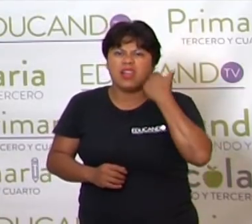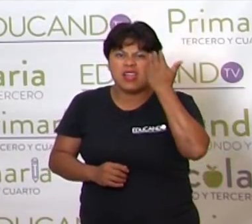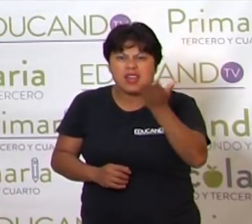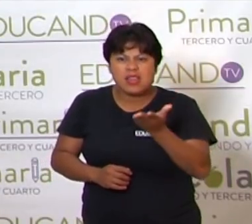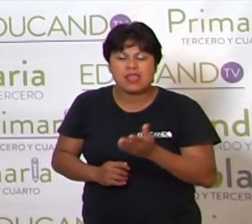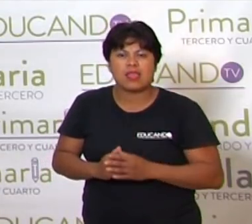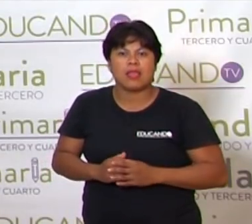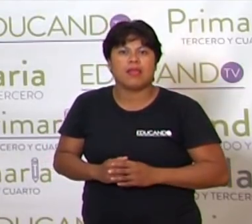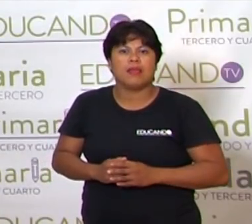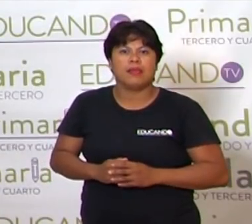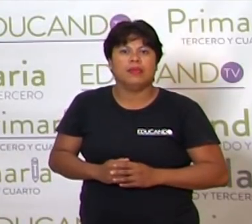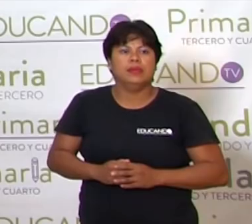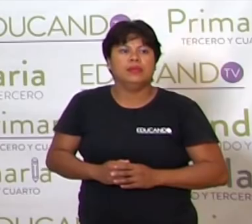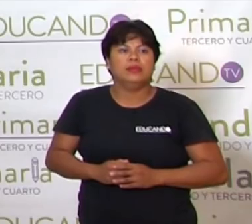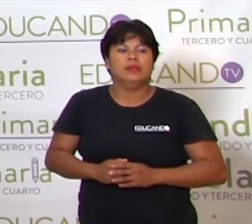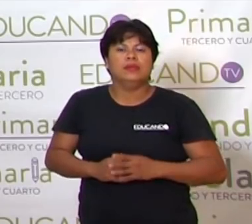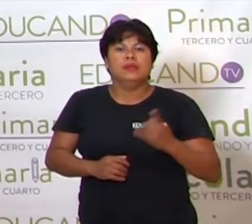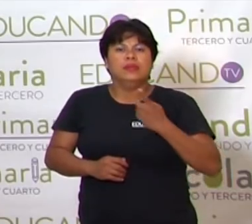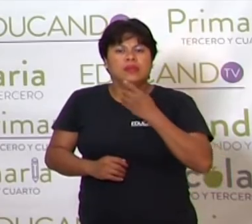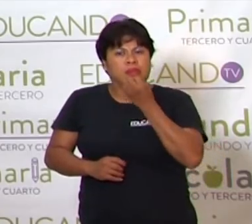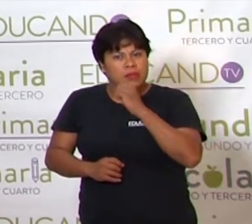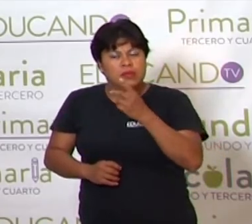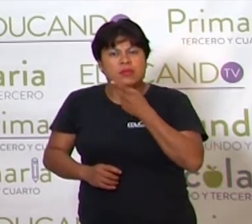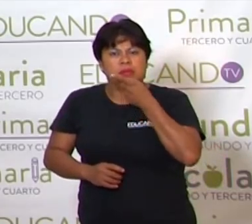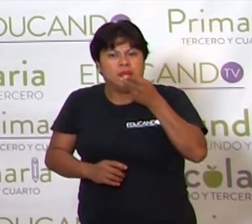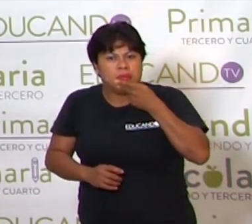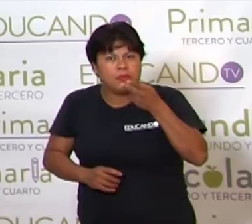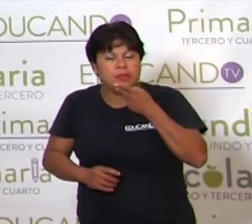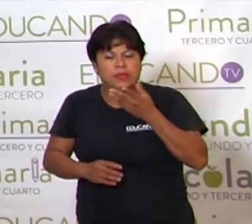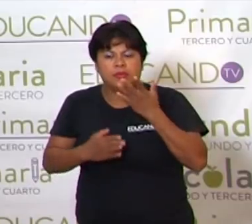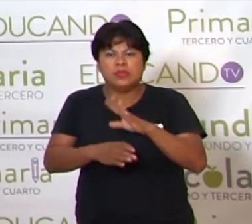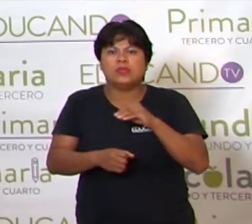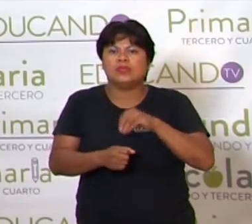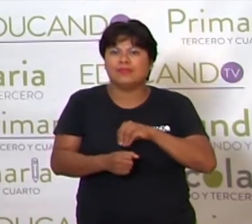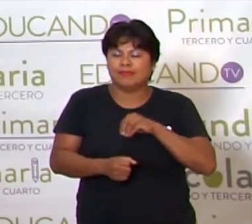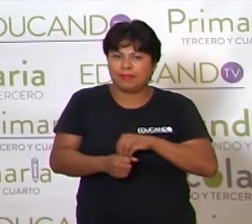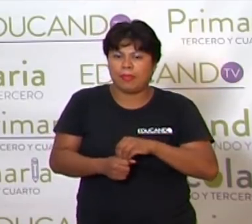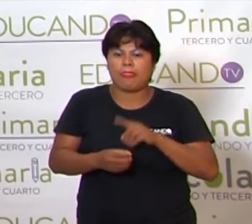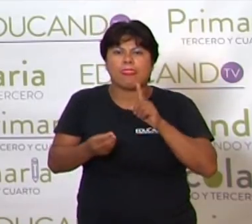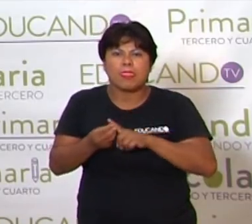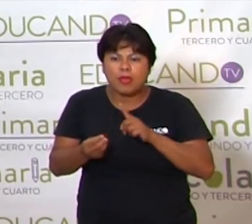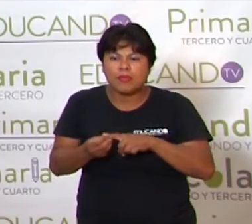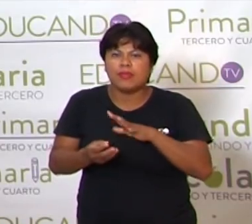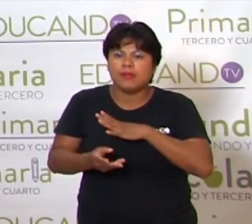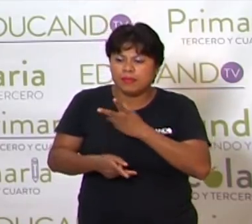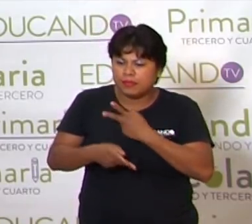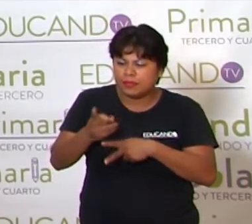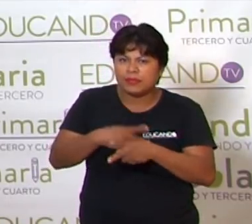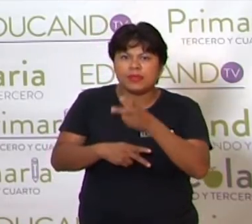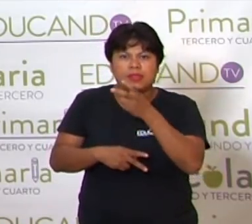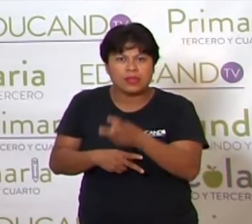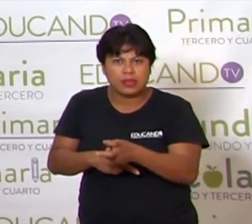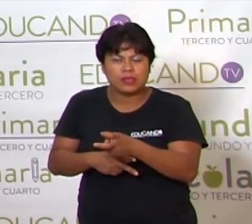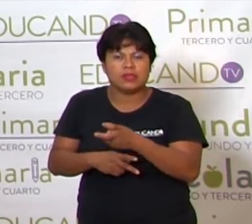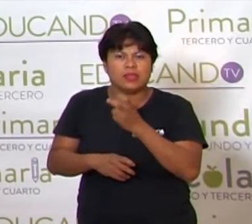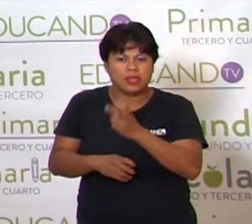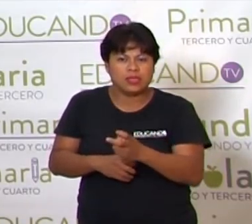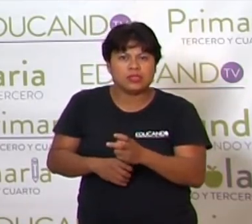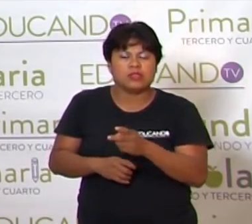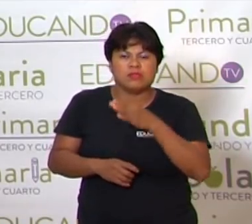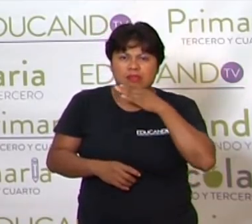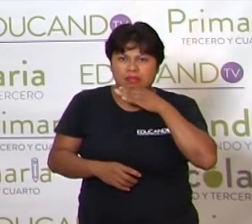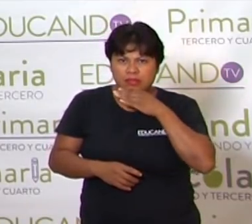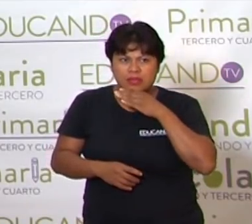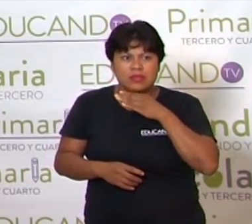exigiendo que le dijera el secreto, ¿verdad? De dónde conseguía esos granos. ¿Y será que